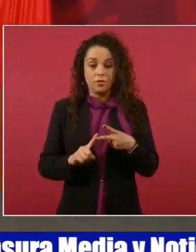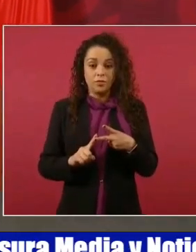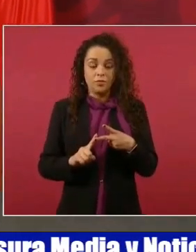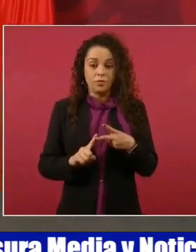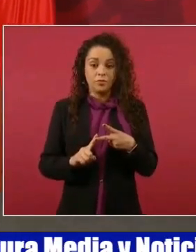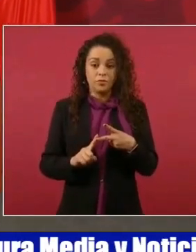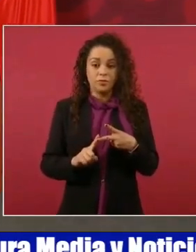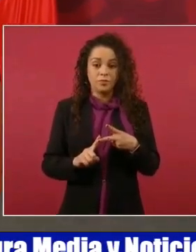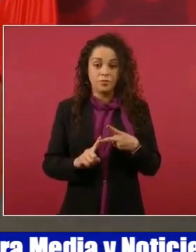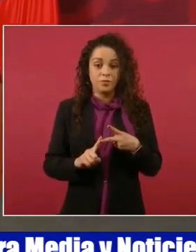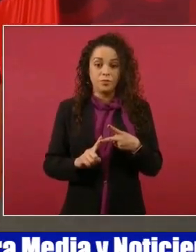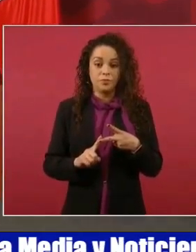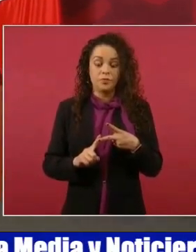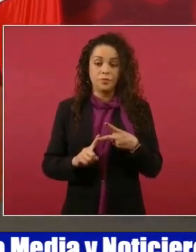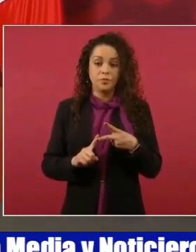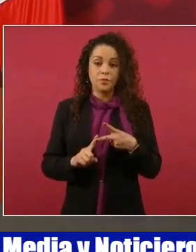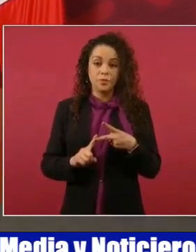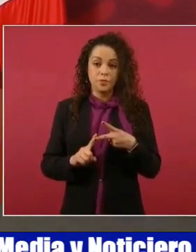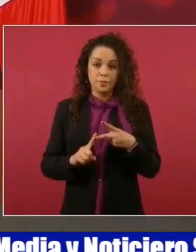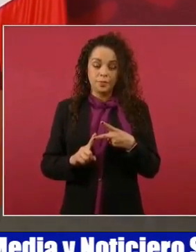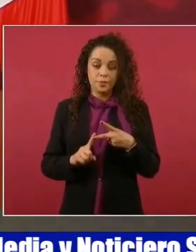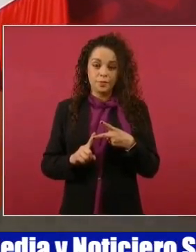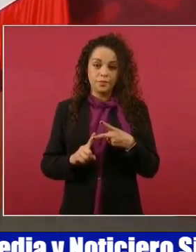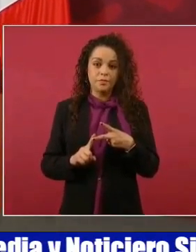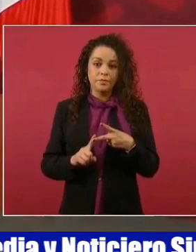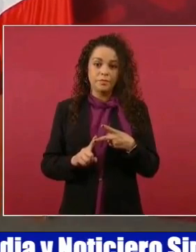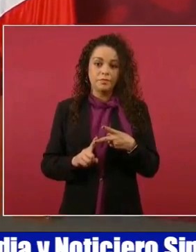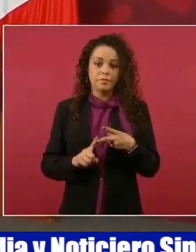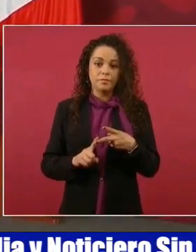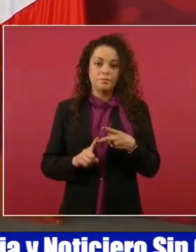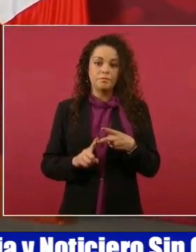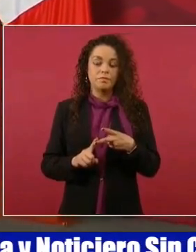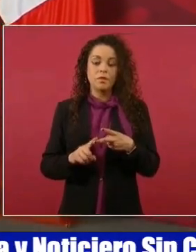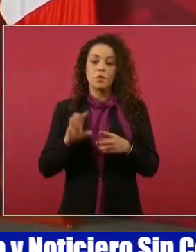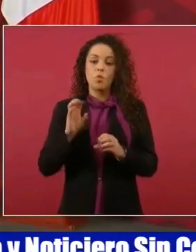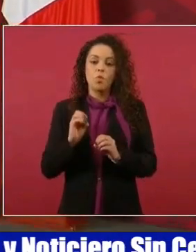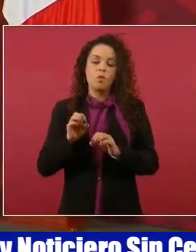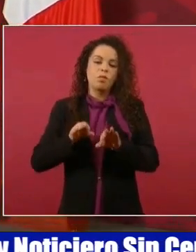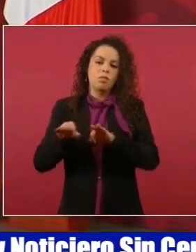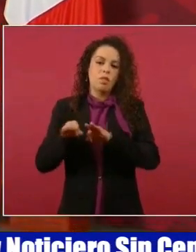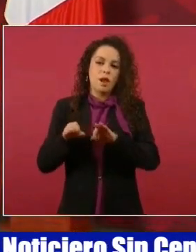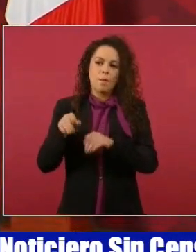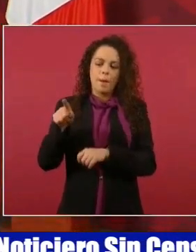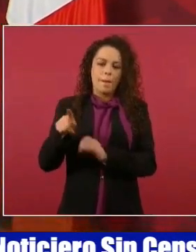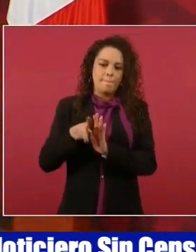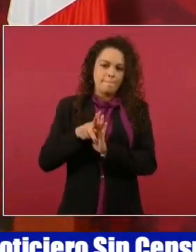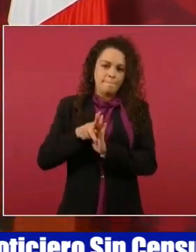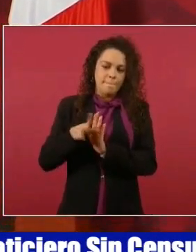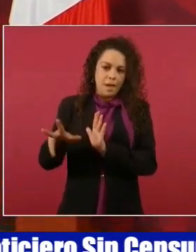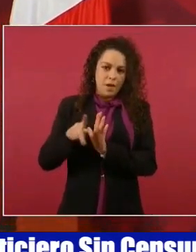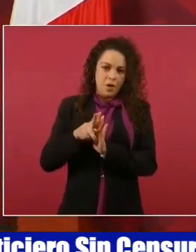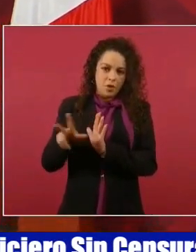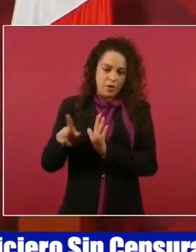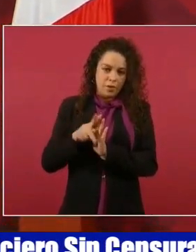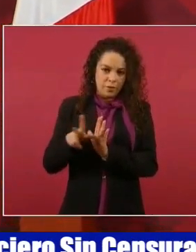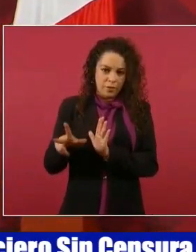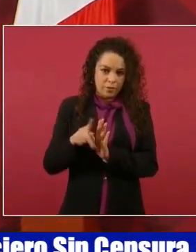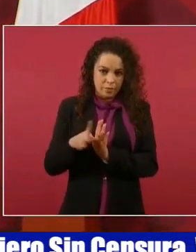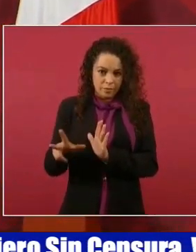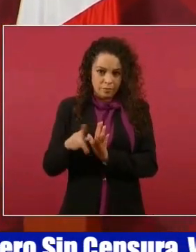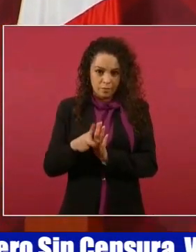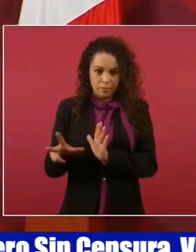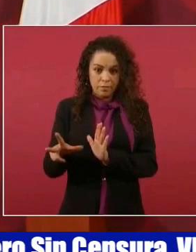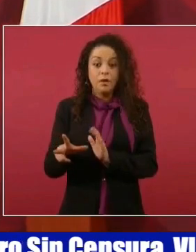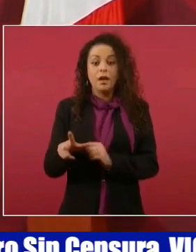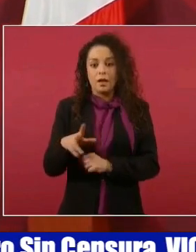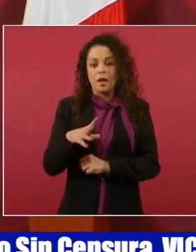autoridad, otra cosa es la delincuencia. Digo que el problema de antes fue que se vincularon esas dos en muchos actos ilícitos. Denunció que,